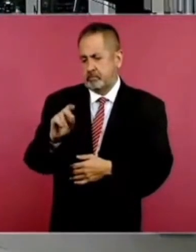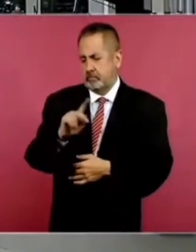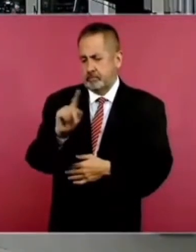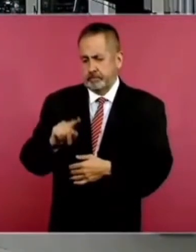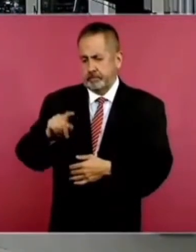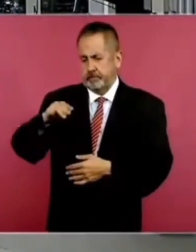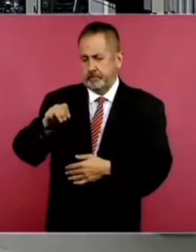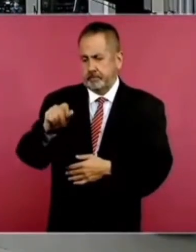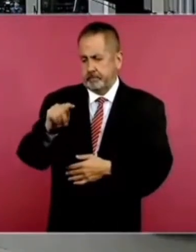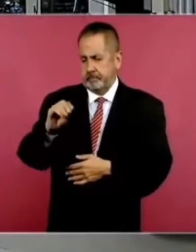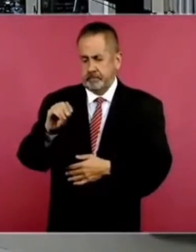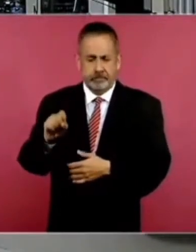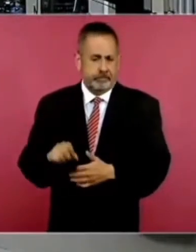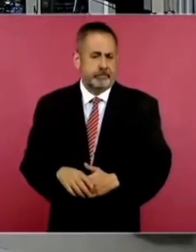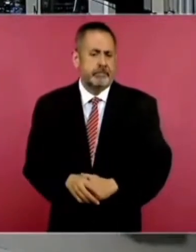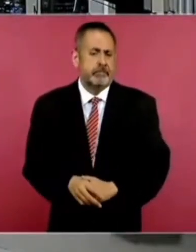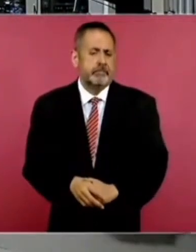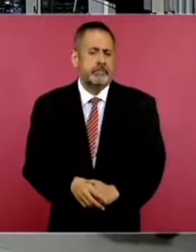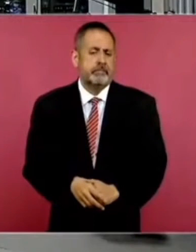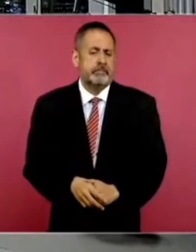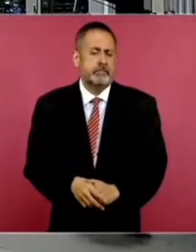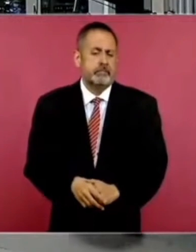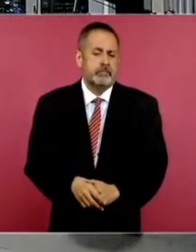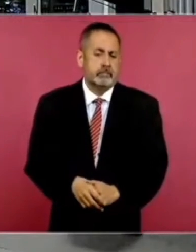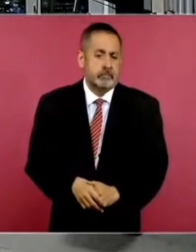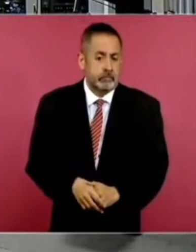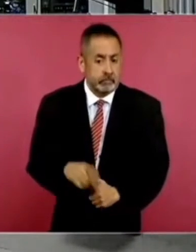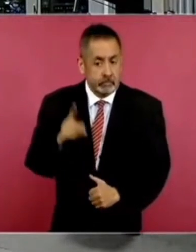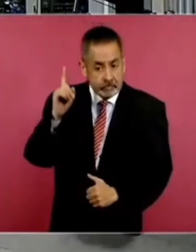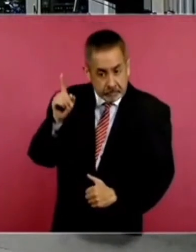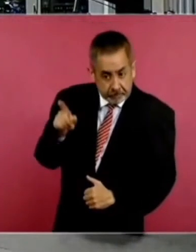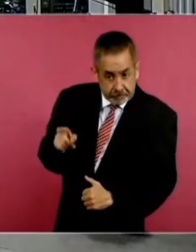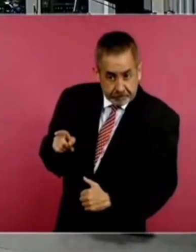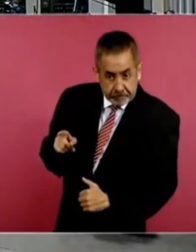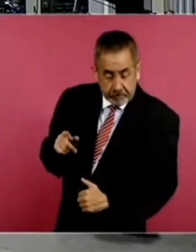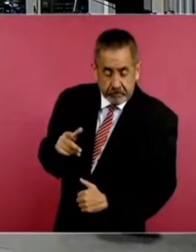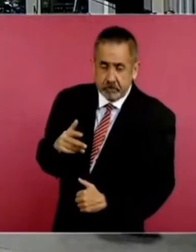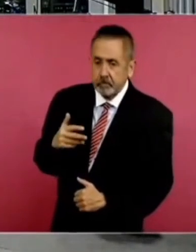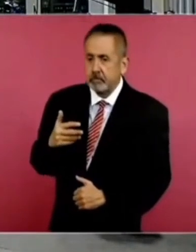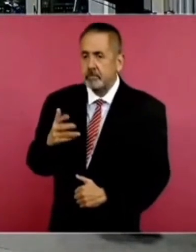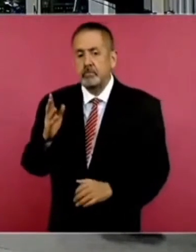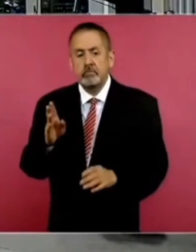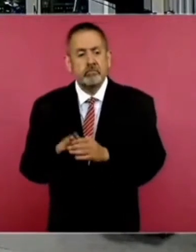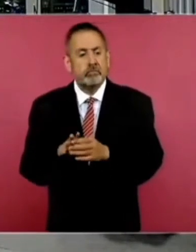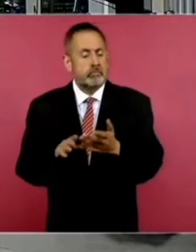Todo esto